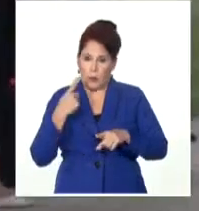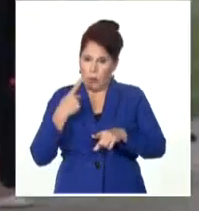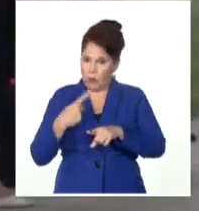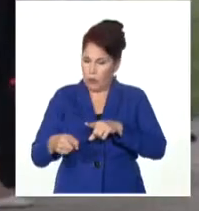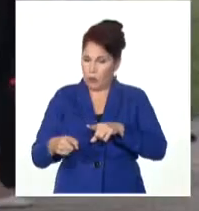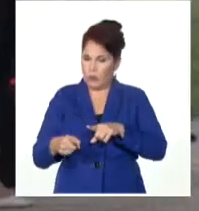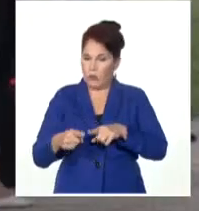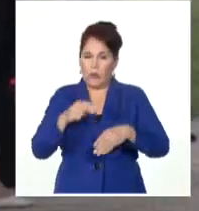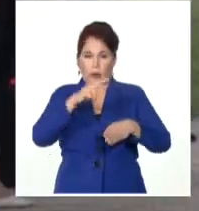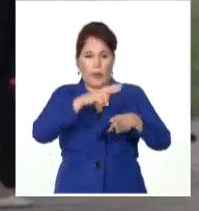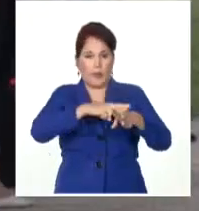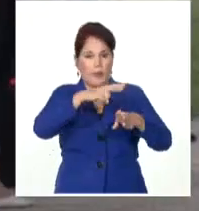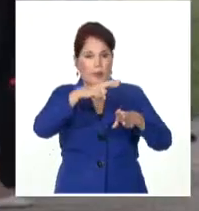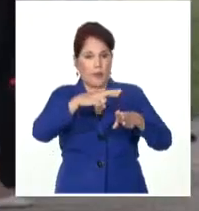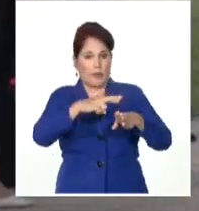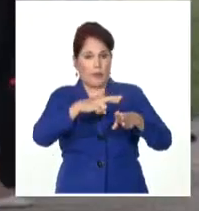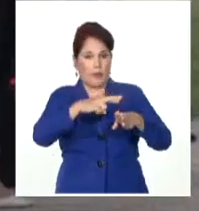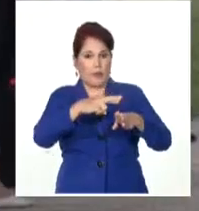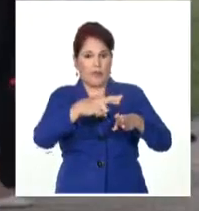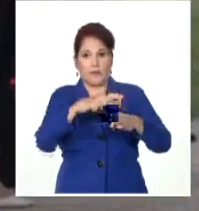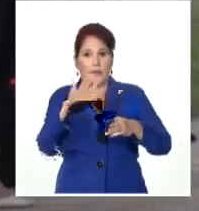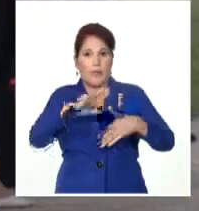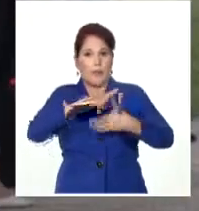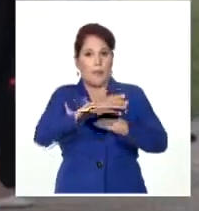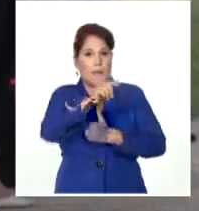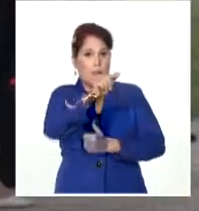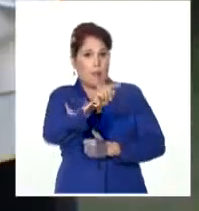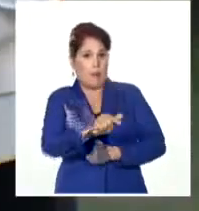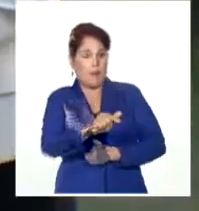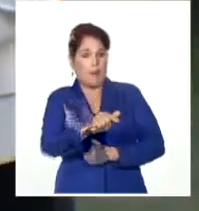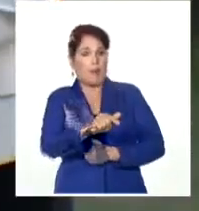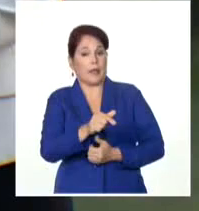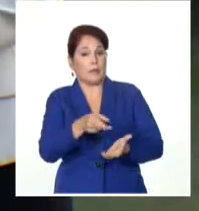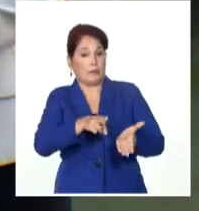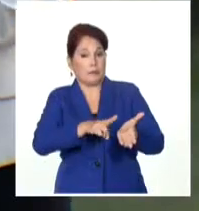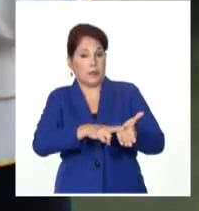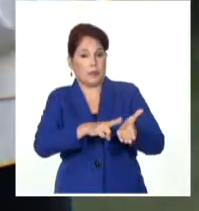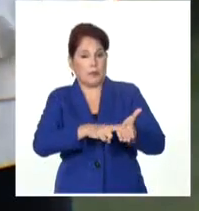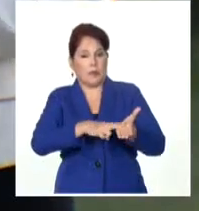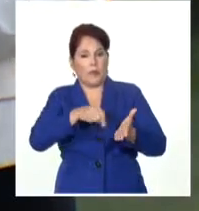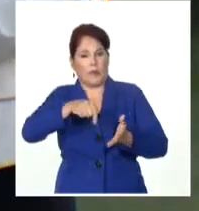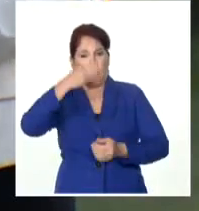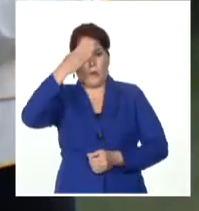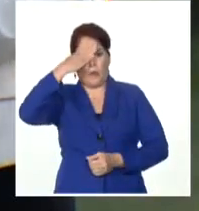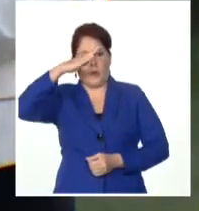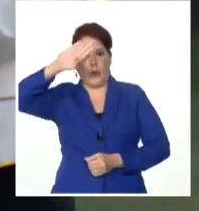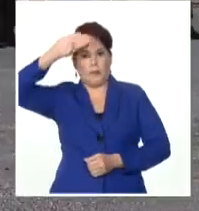Y una representación del Cuerpo Diplomático Militar acreditado en Cuba.